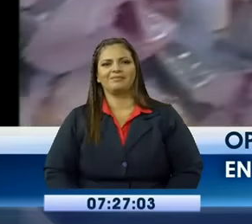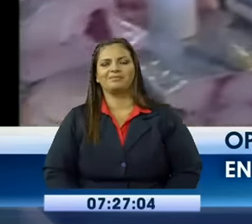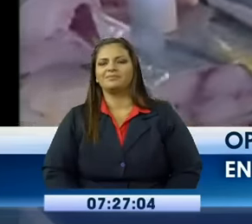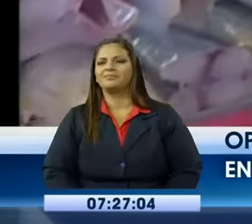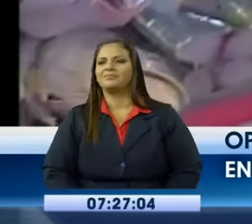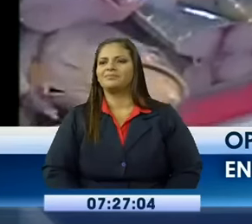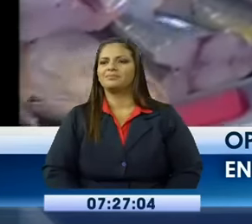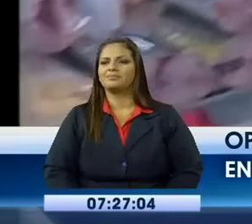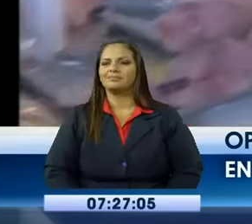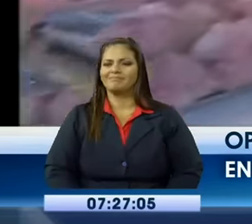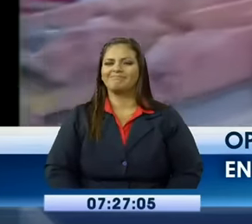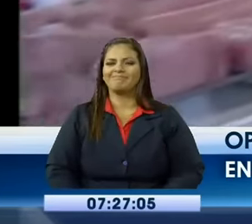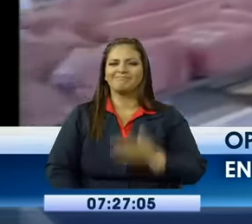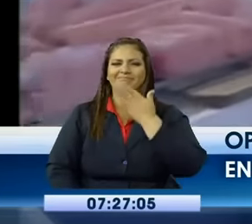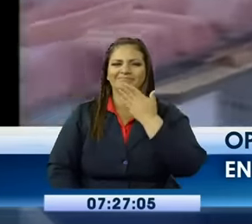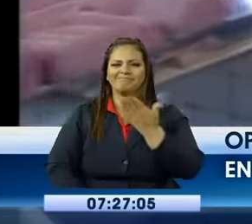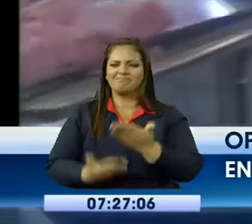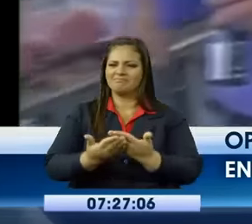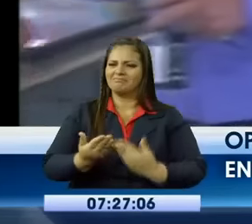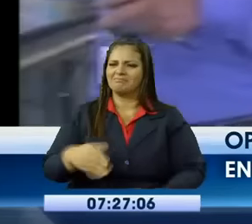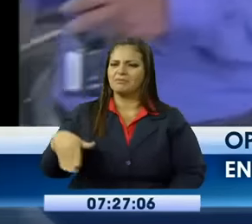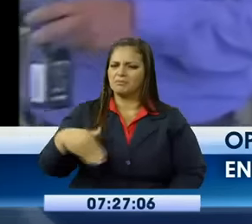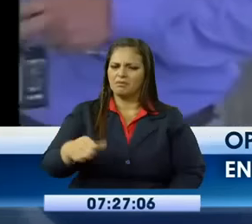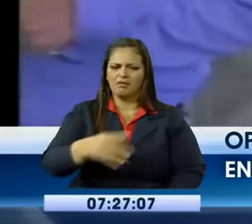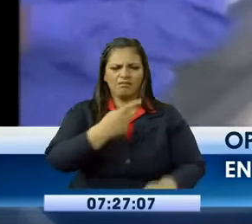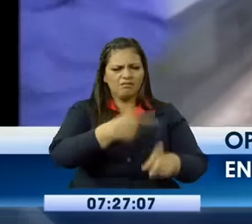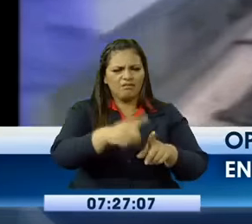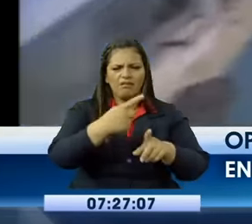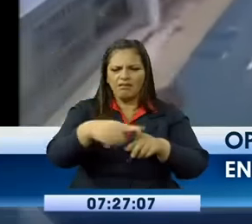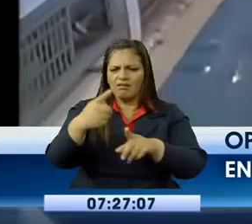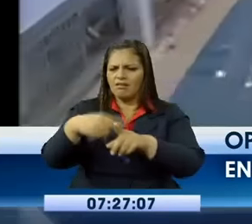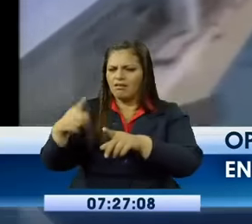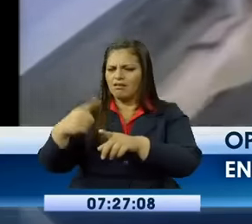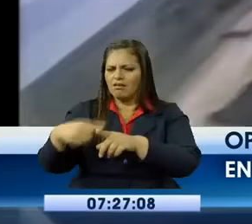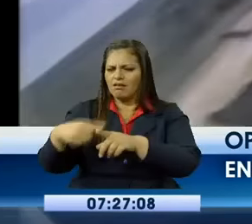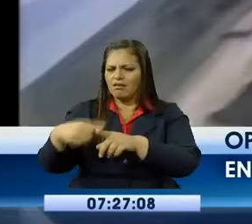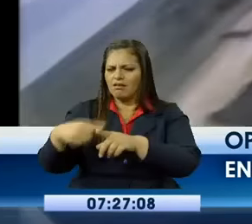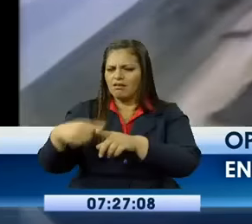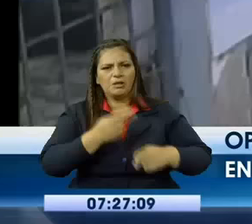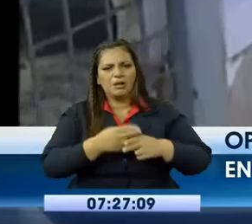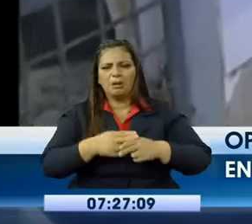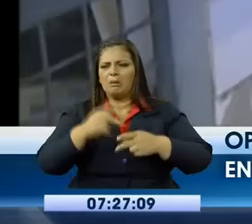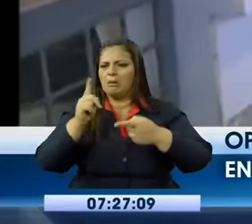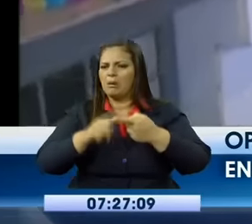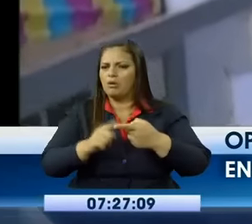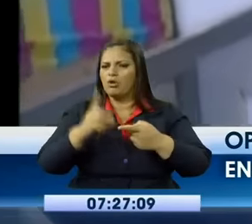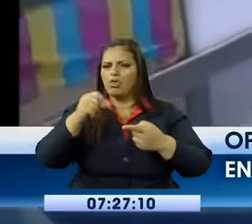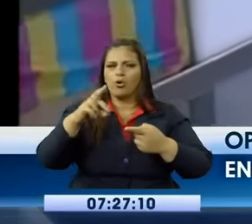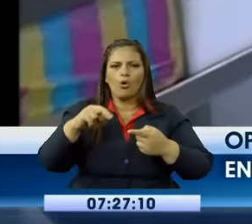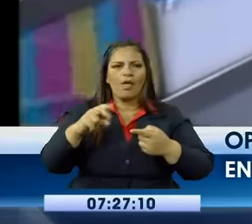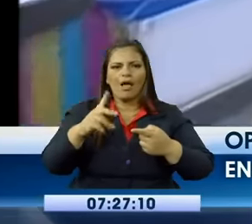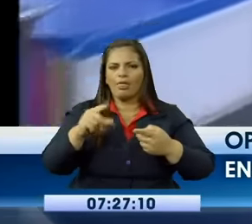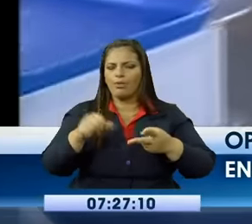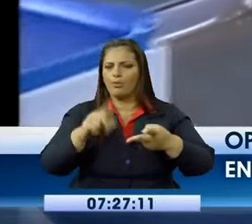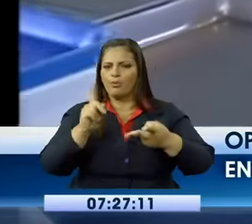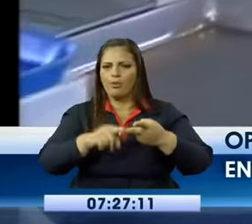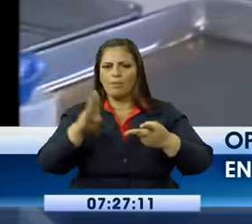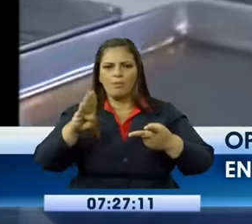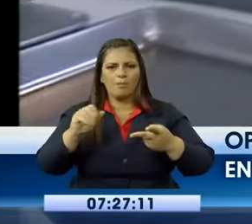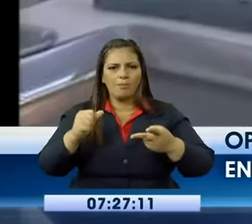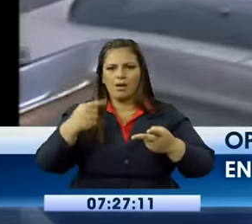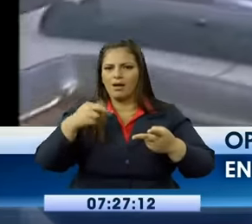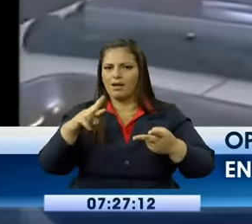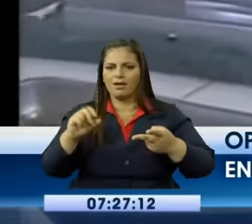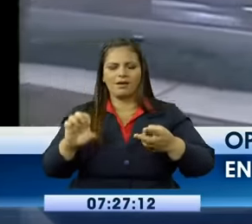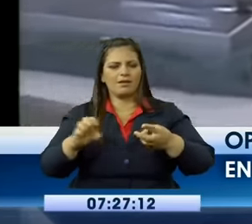observando todo tipo de pescados. Picudo, dorado, albacora, corvina, bagre. No, no le digo a usted Martín Bagre, no